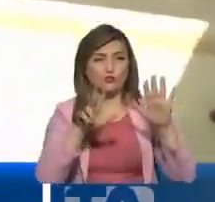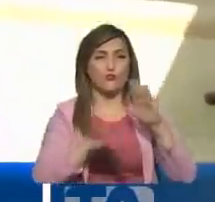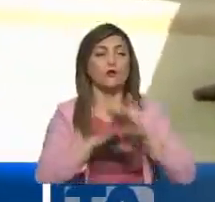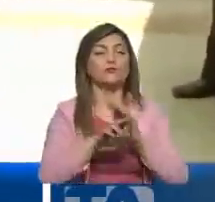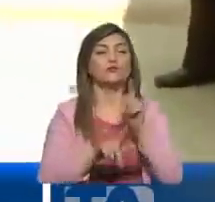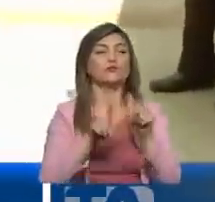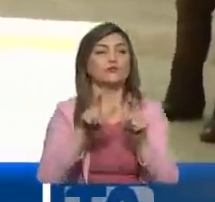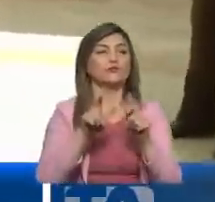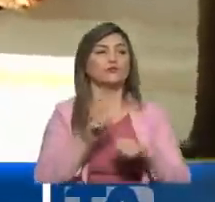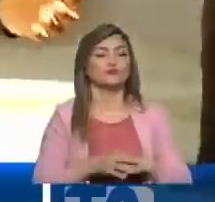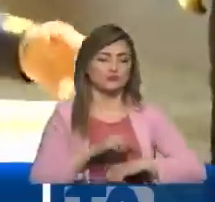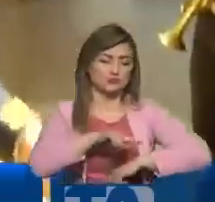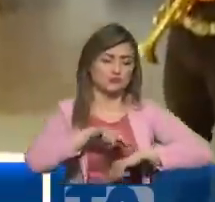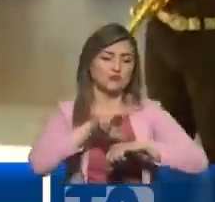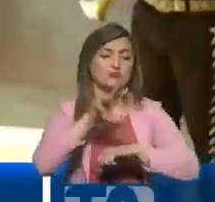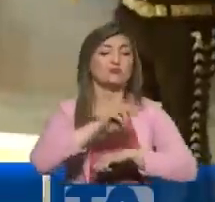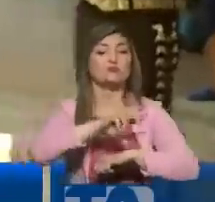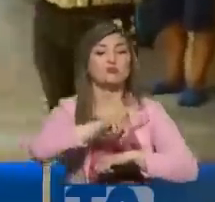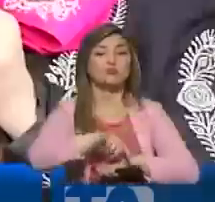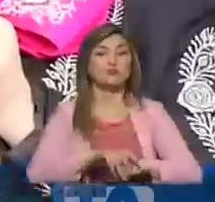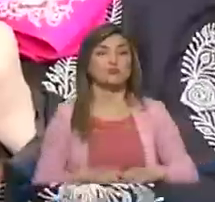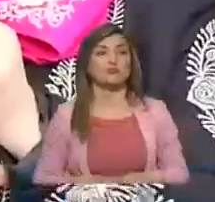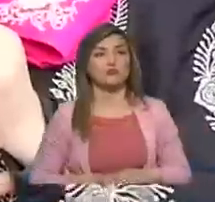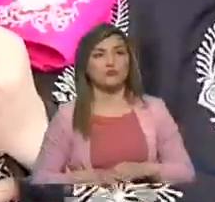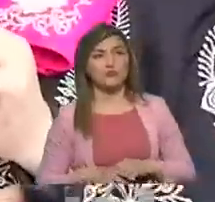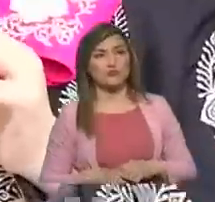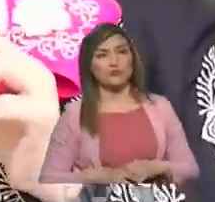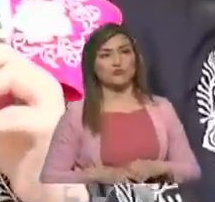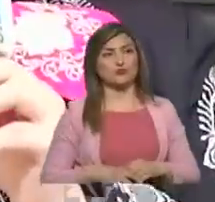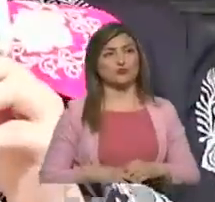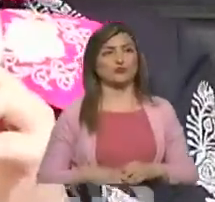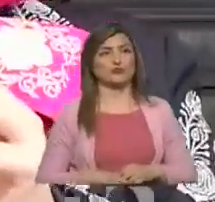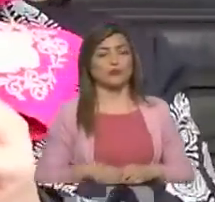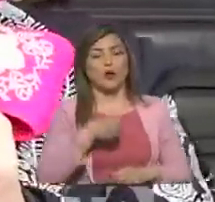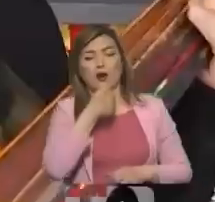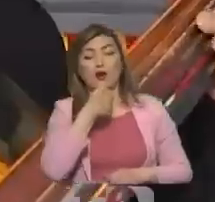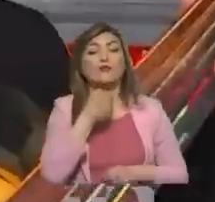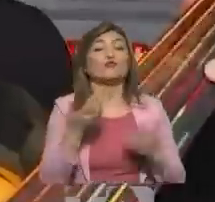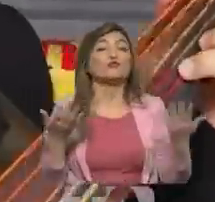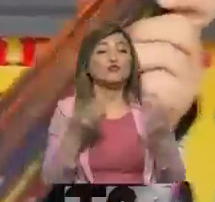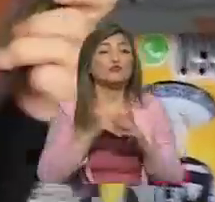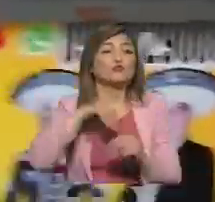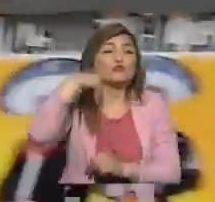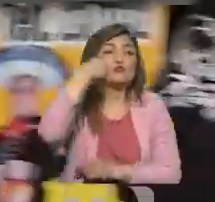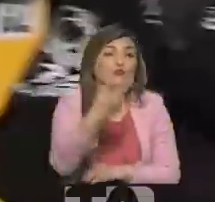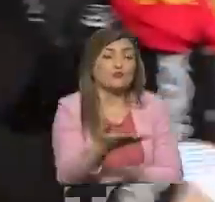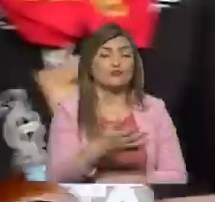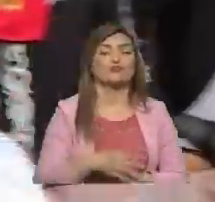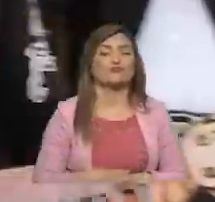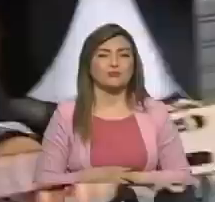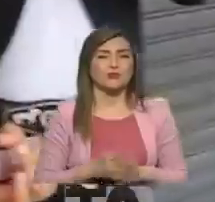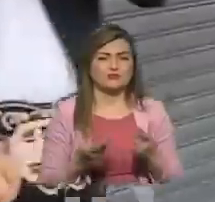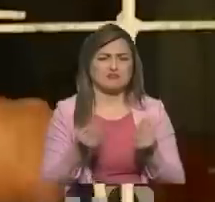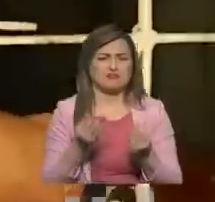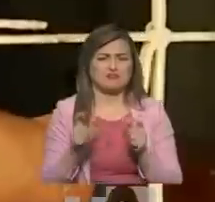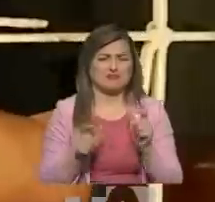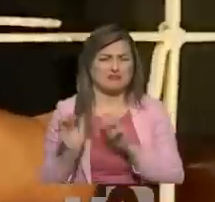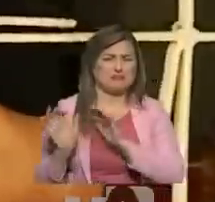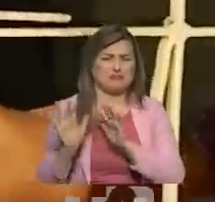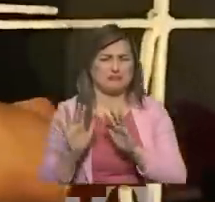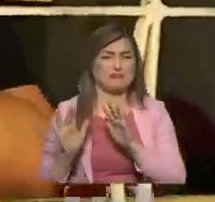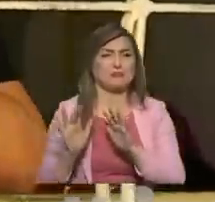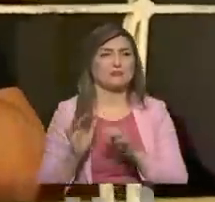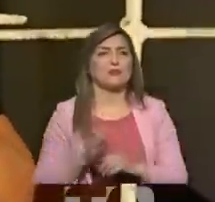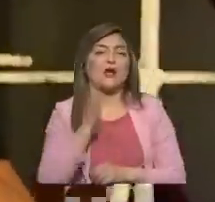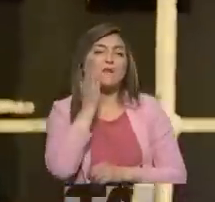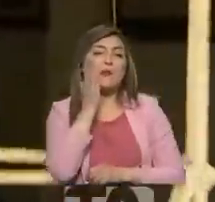tiempo de duración no podrá pasar de 30 minutos. El espectáculo tendrá que realizarse en exteriores para evitar aglomeraciones. Es decir, a la